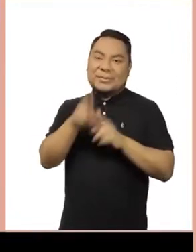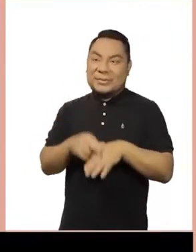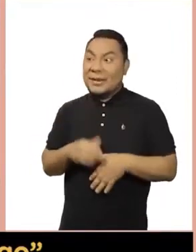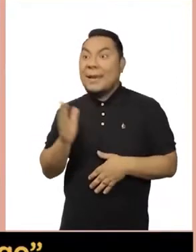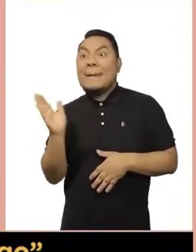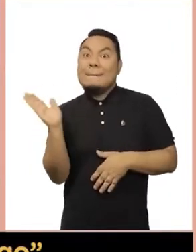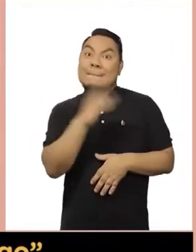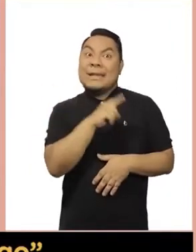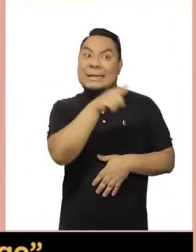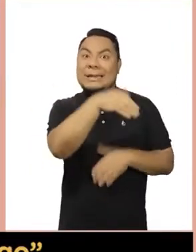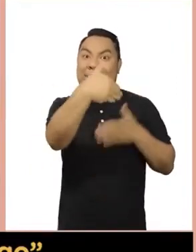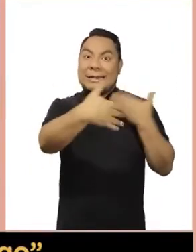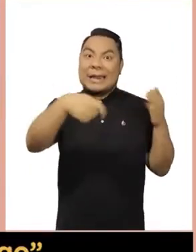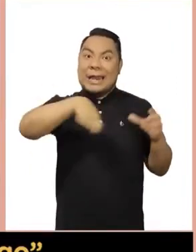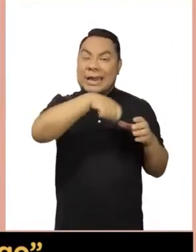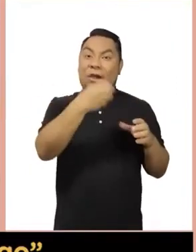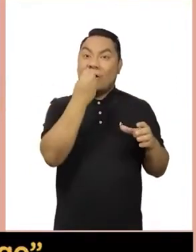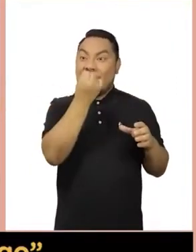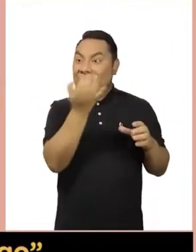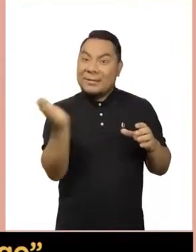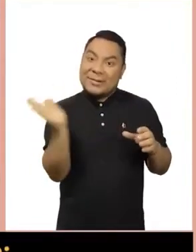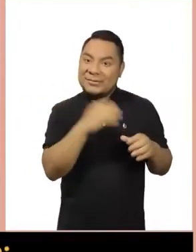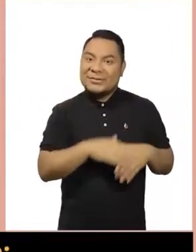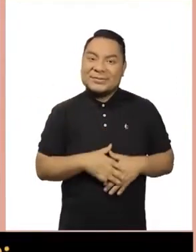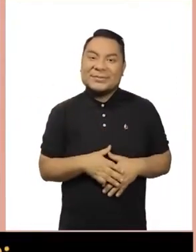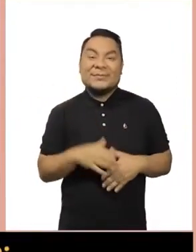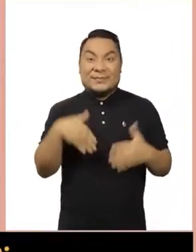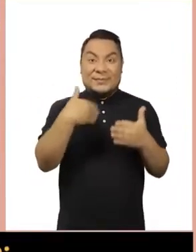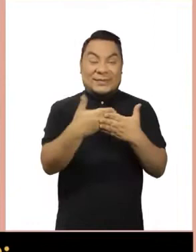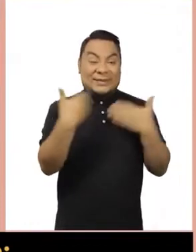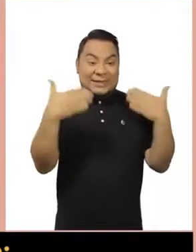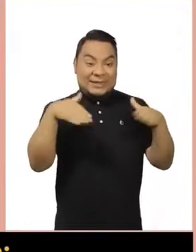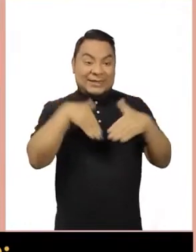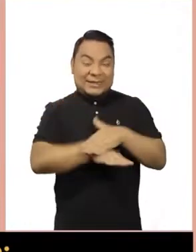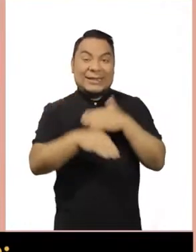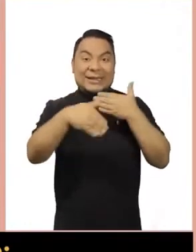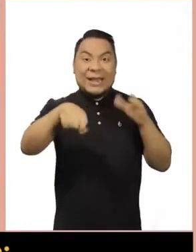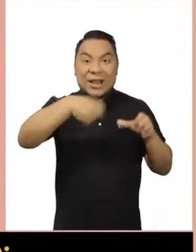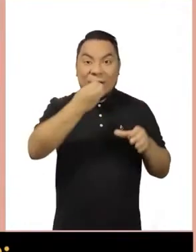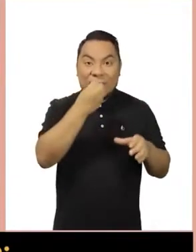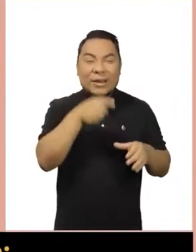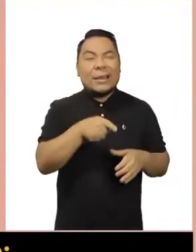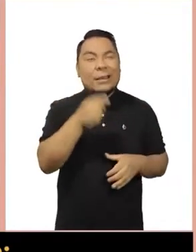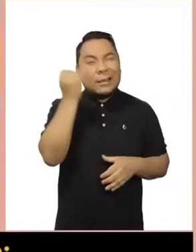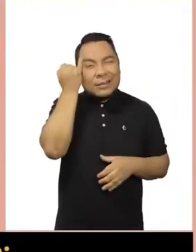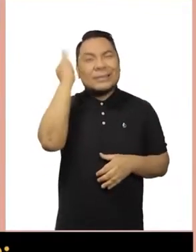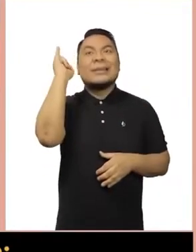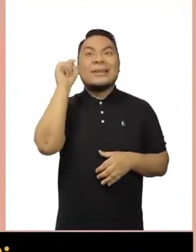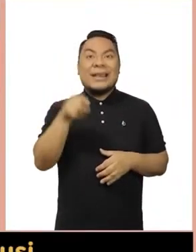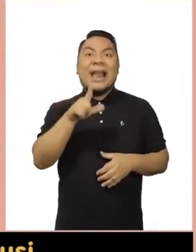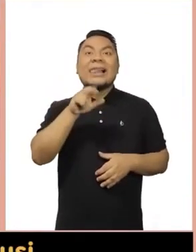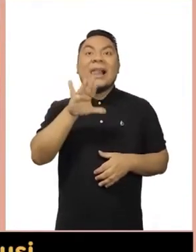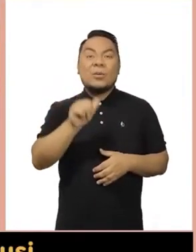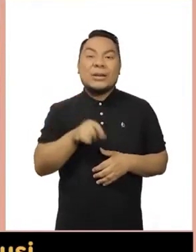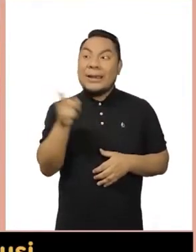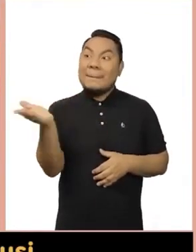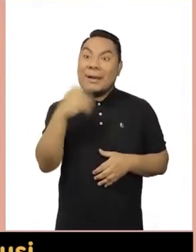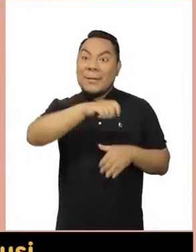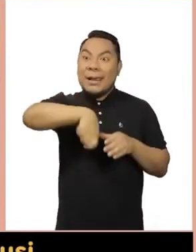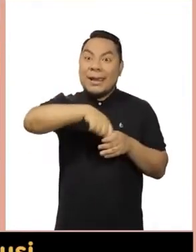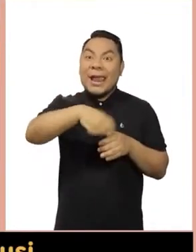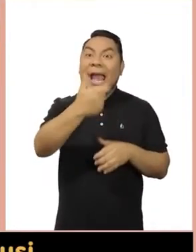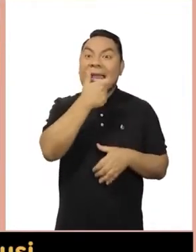contestó, ¡vayamos a la cocina para comer algo! Al llegar ahí, Laura tuvo una idea.